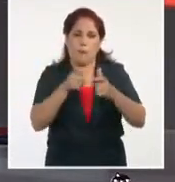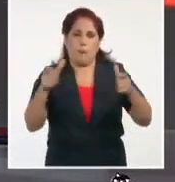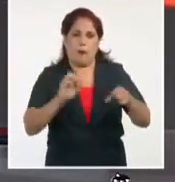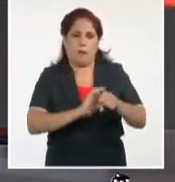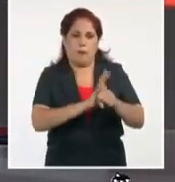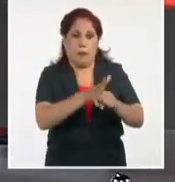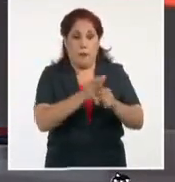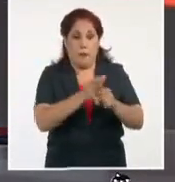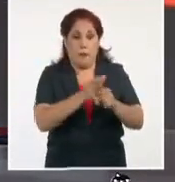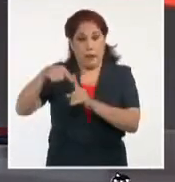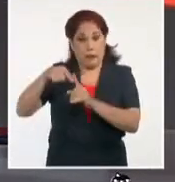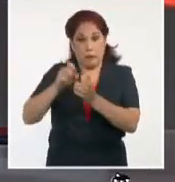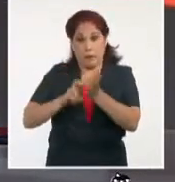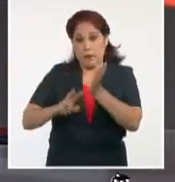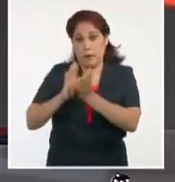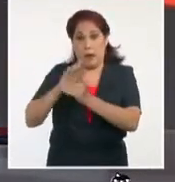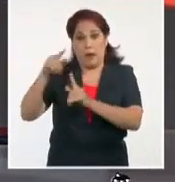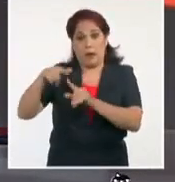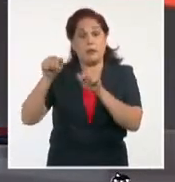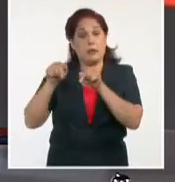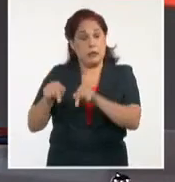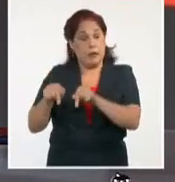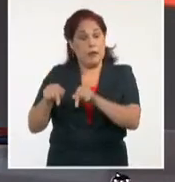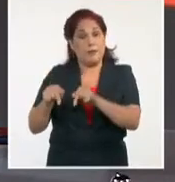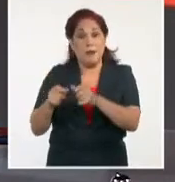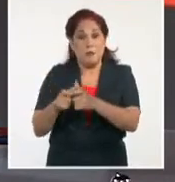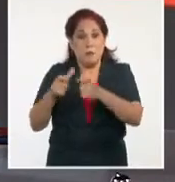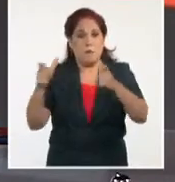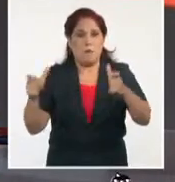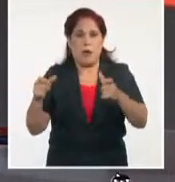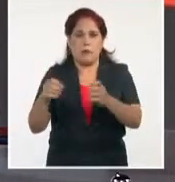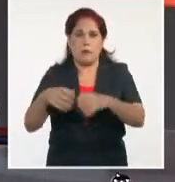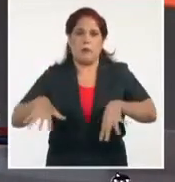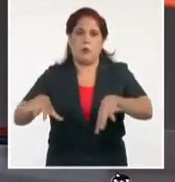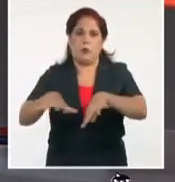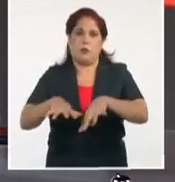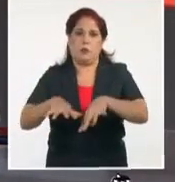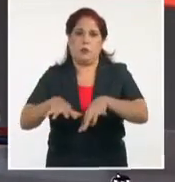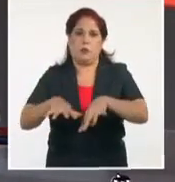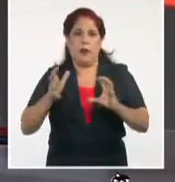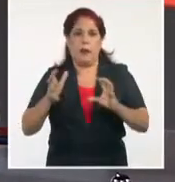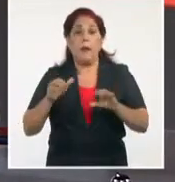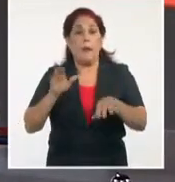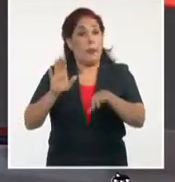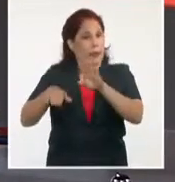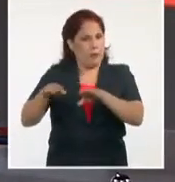con la situación la más compleja del país, independientemente de